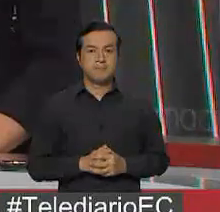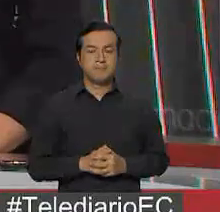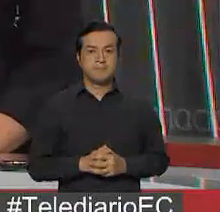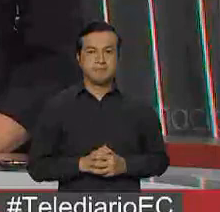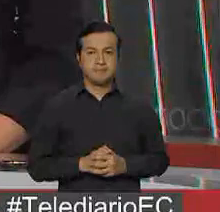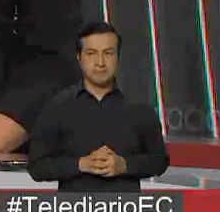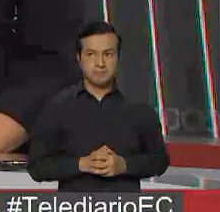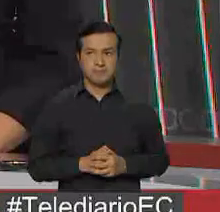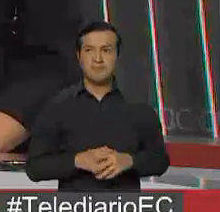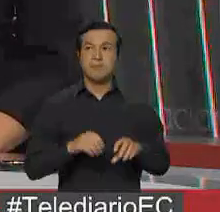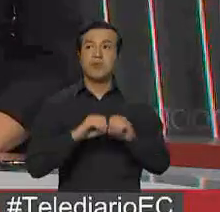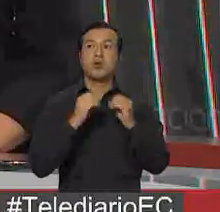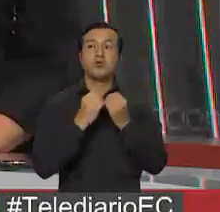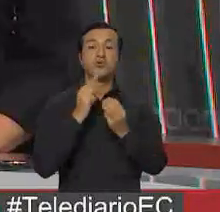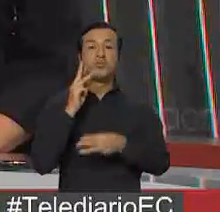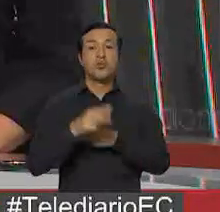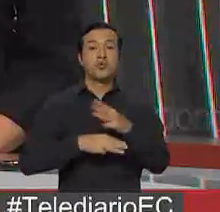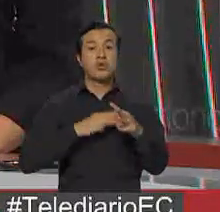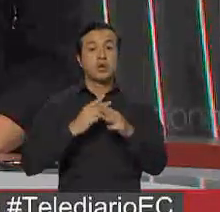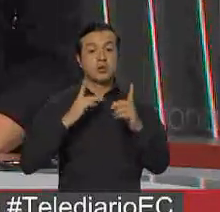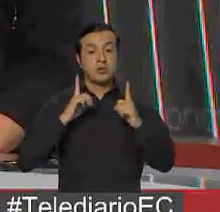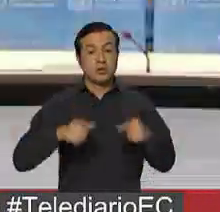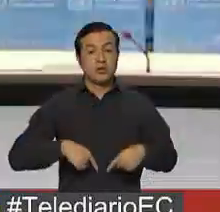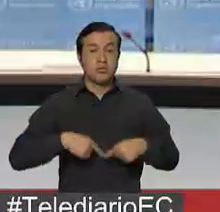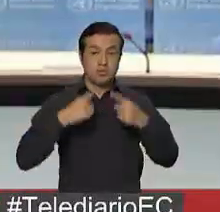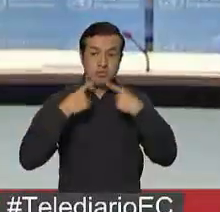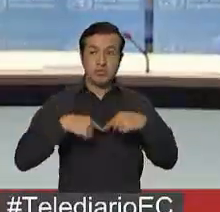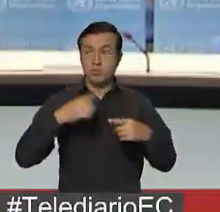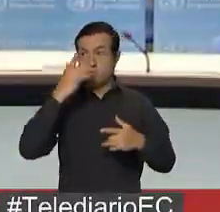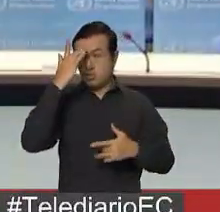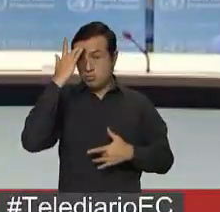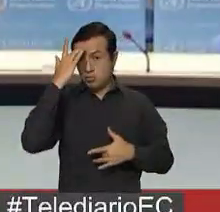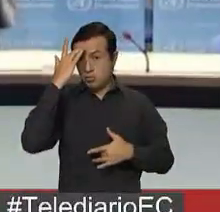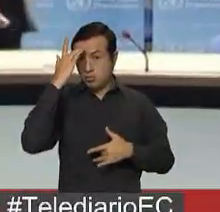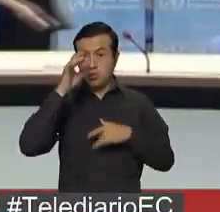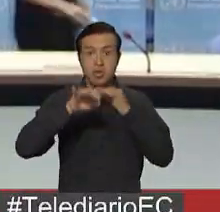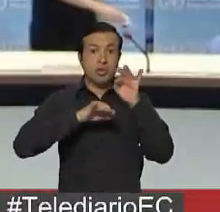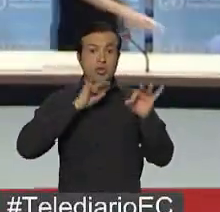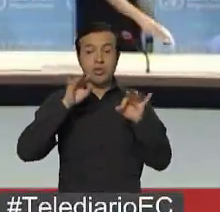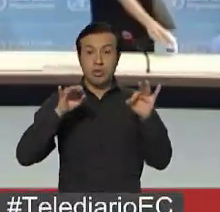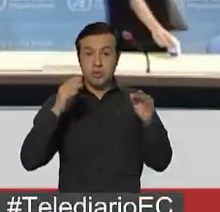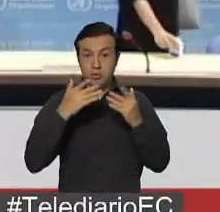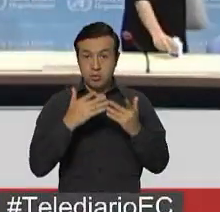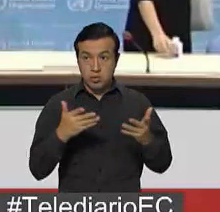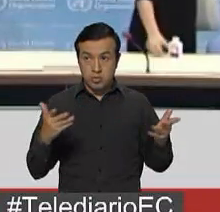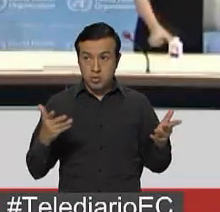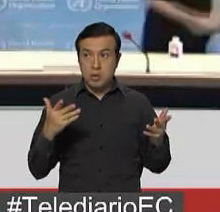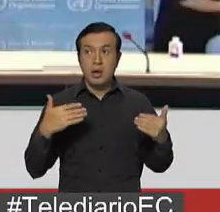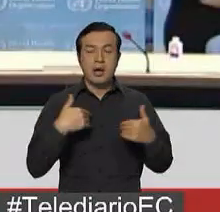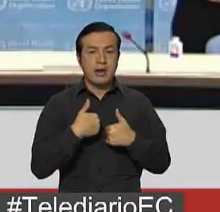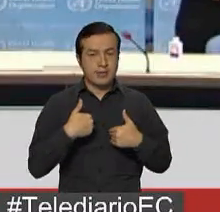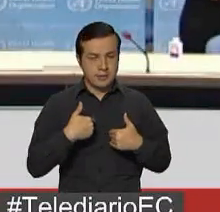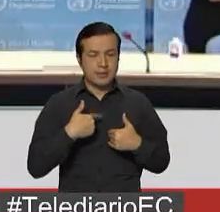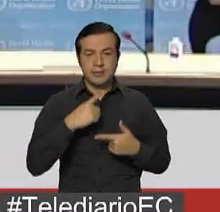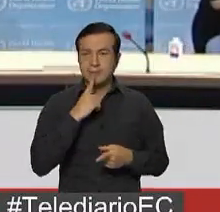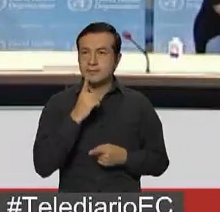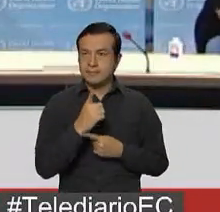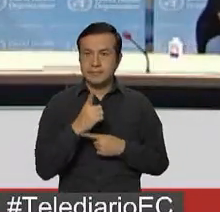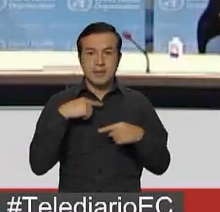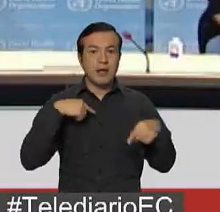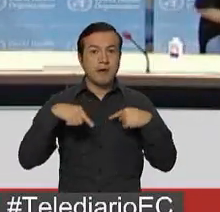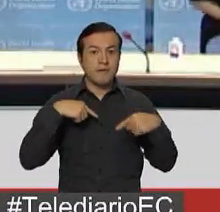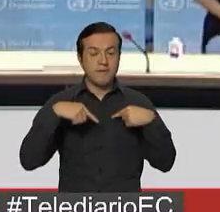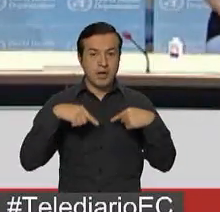mientras la organización mundial de la salud confirmó que el coronavirus causante del cobi 19 tiene origen animal tengo la jefa del departamento